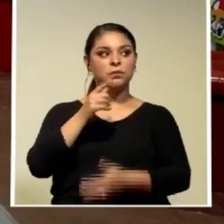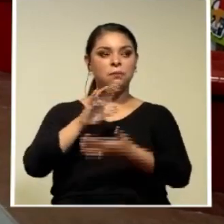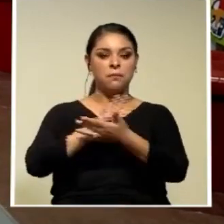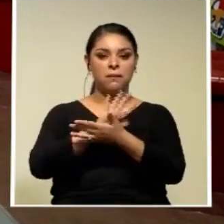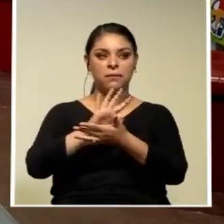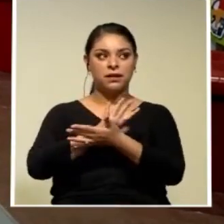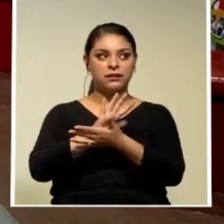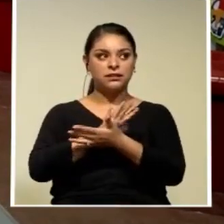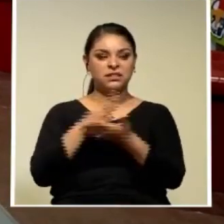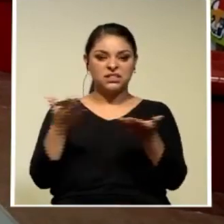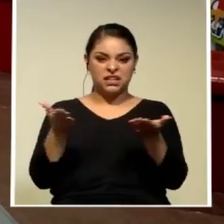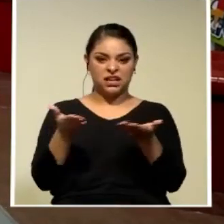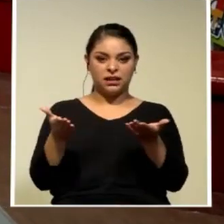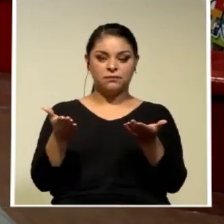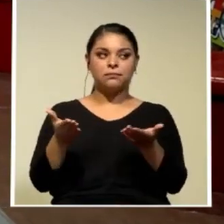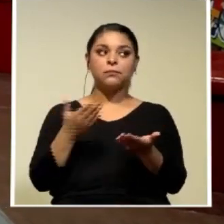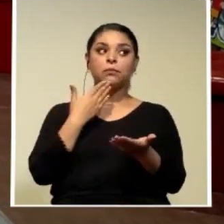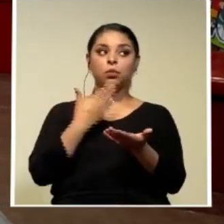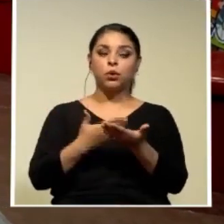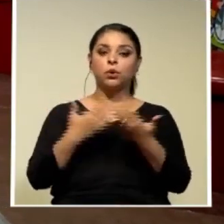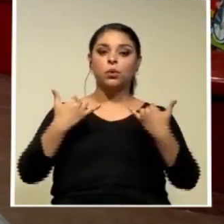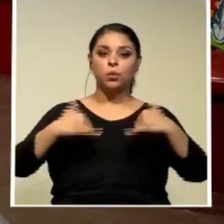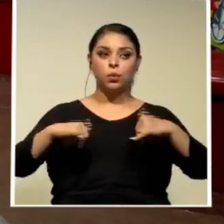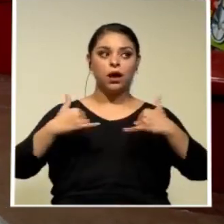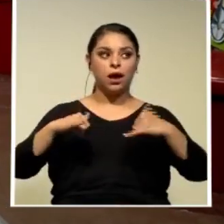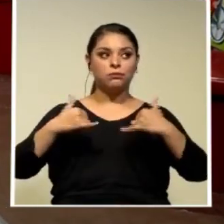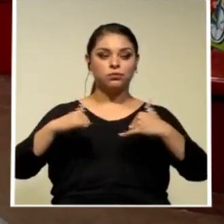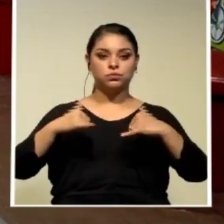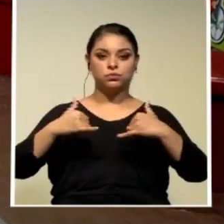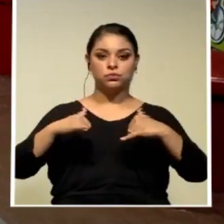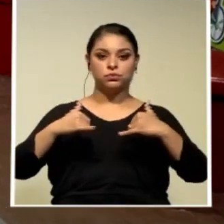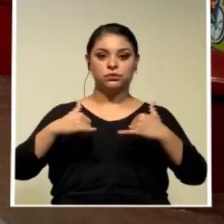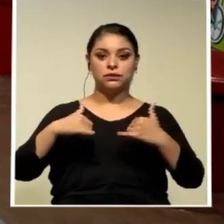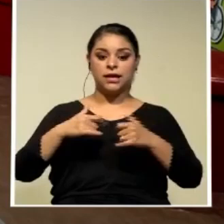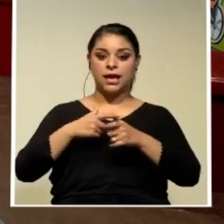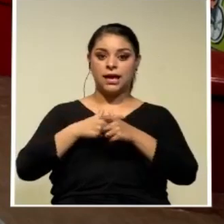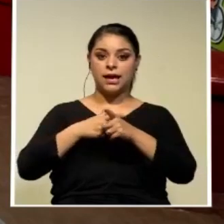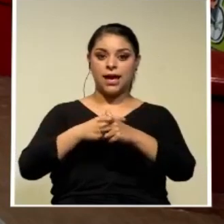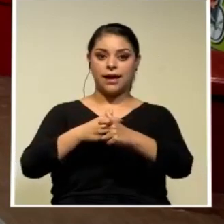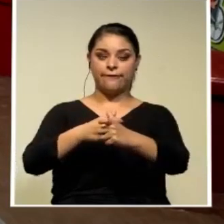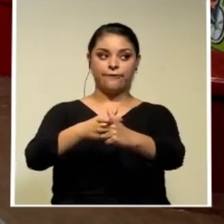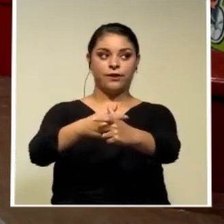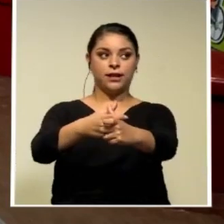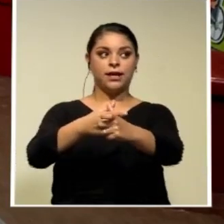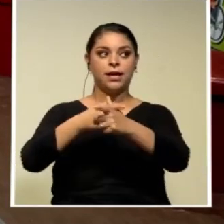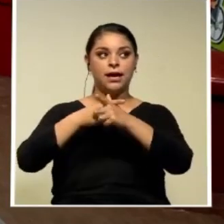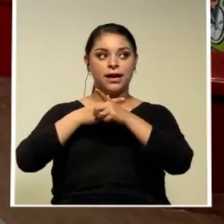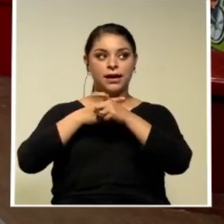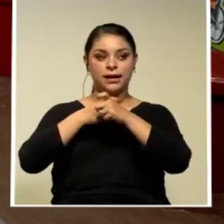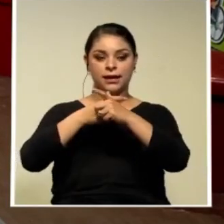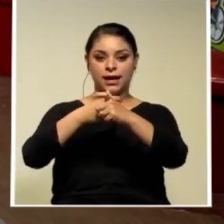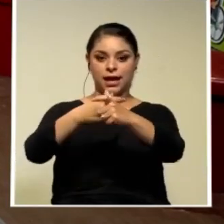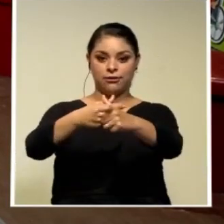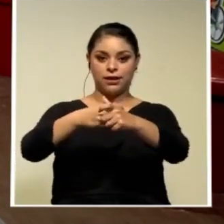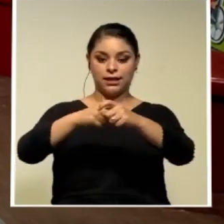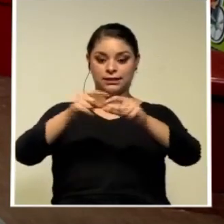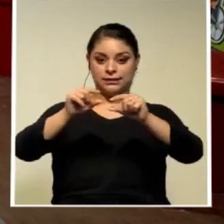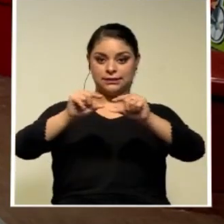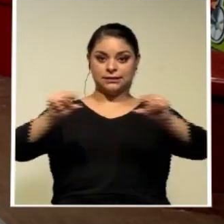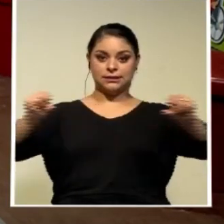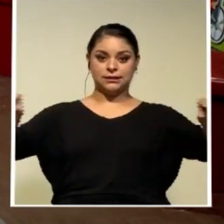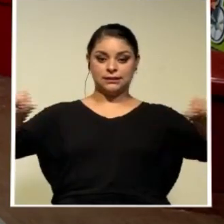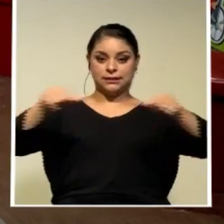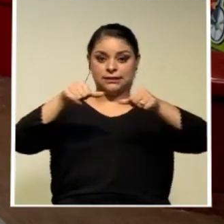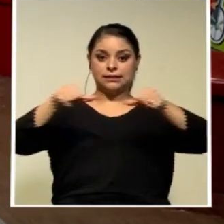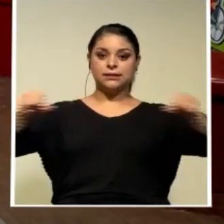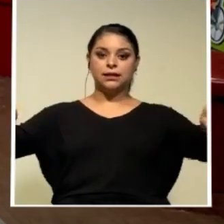Ah, es que cuando jugamos carrera de cintas, niña Gwen... ¿Más arriba? Sí. Cuando jugamos carrera de cintas,